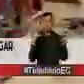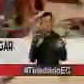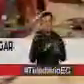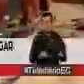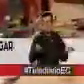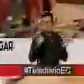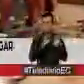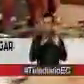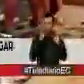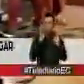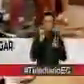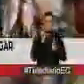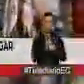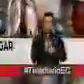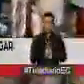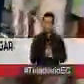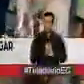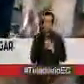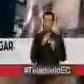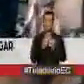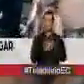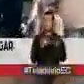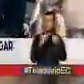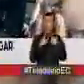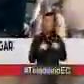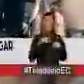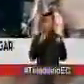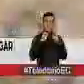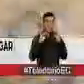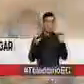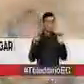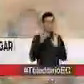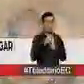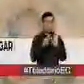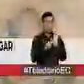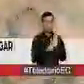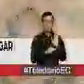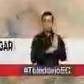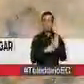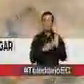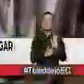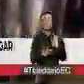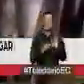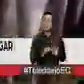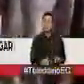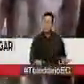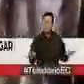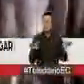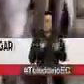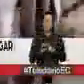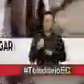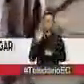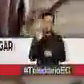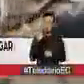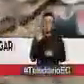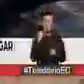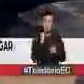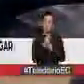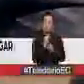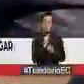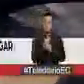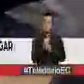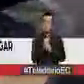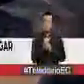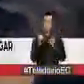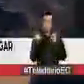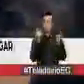una parte importante. Entre los puntos más importantes que se destacan en la normativa están la importancia de contar con una